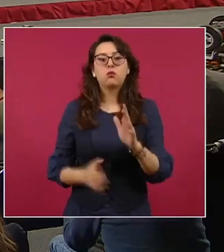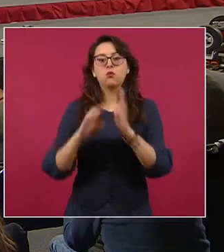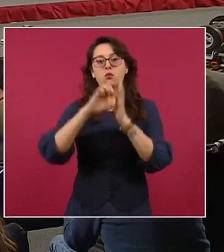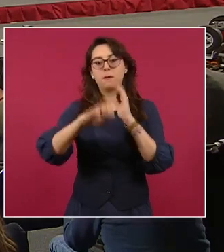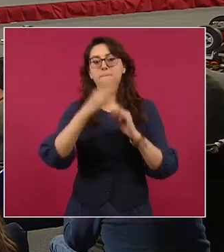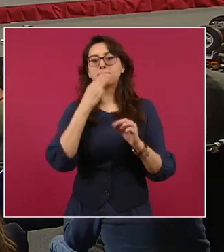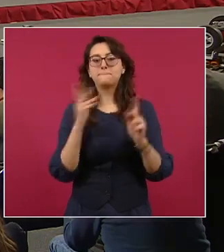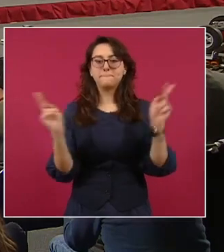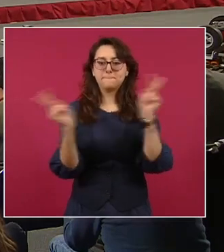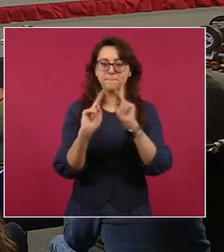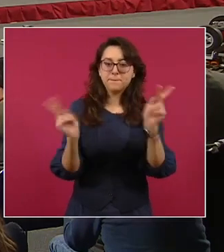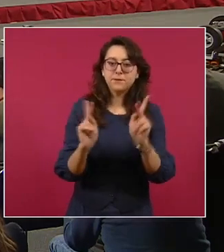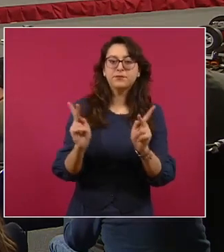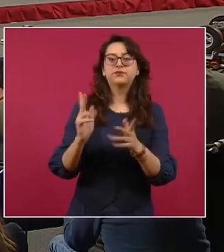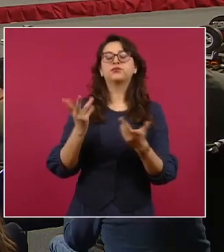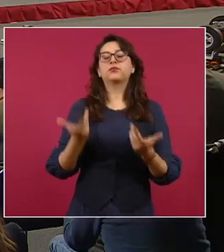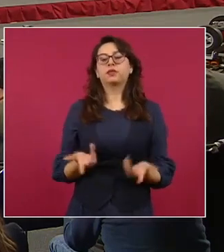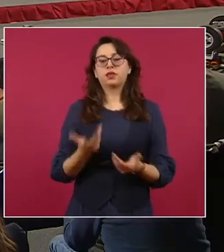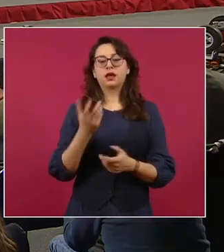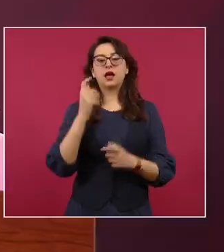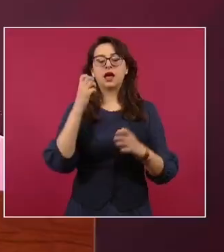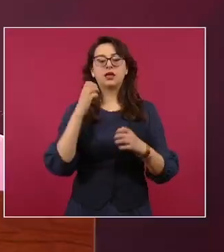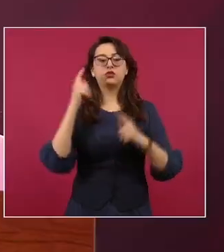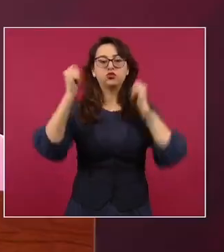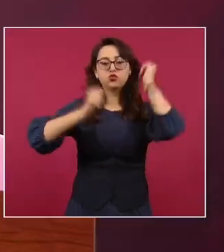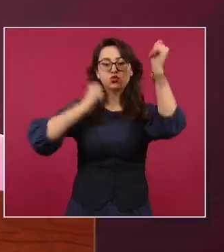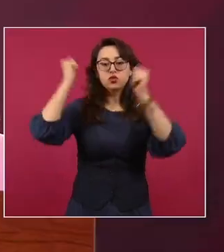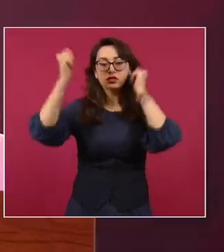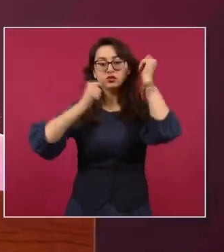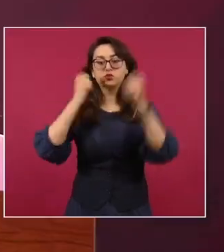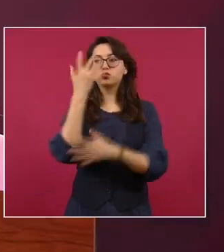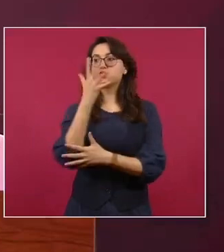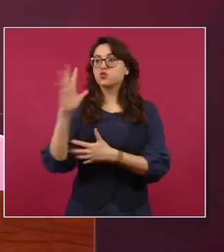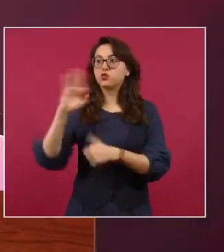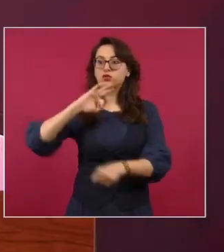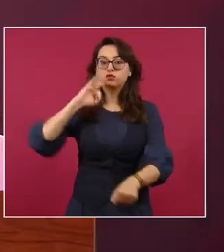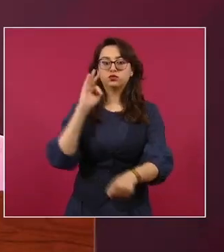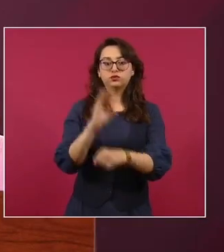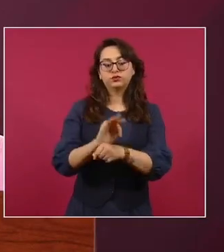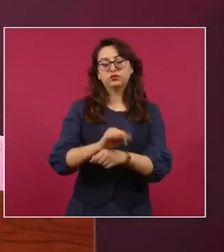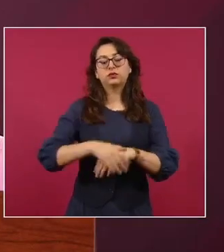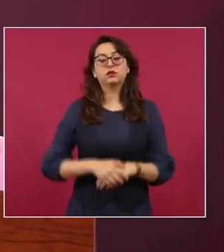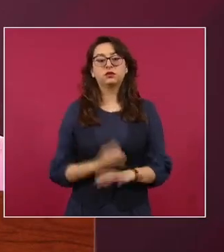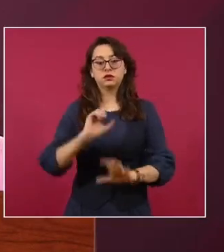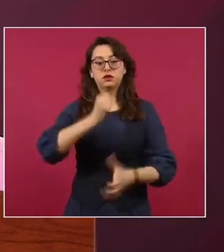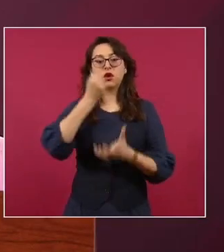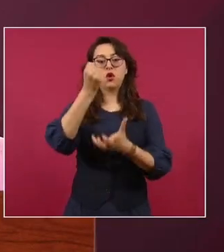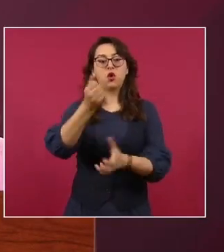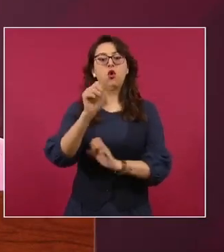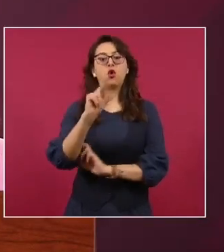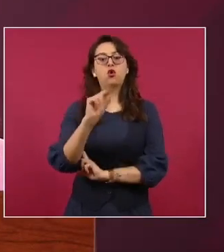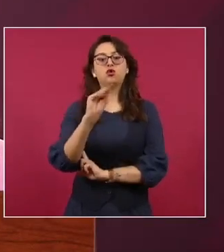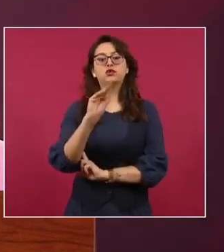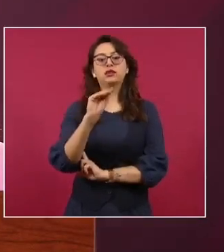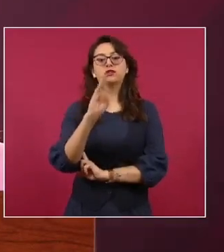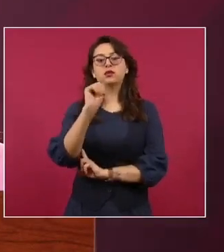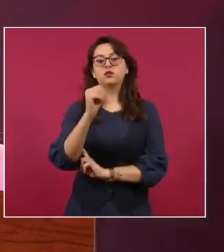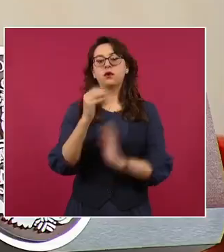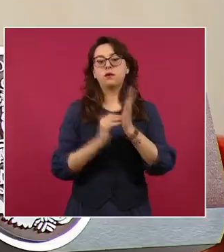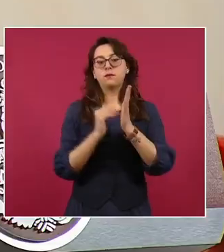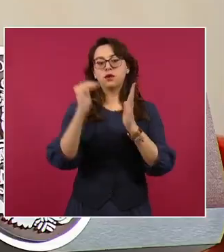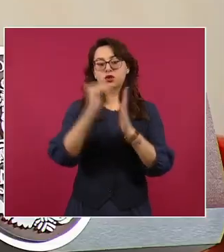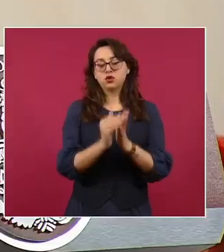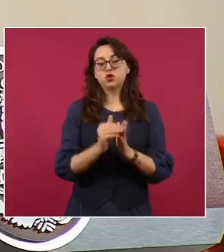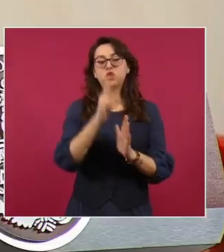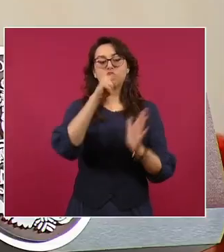como cuestiones de ecoturismo. Tenemos allí una inversión social de más de 89 millones, trabajando desde el